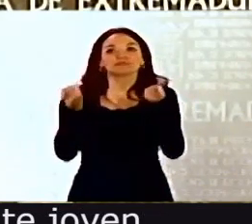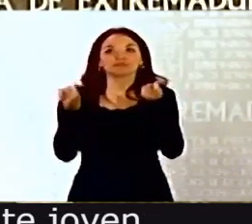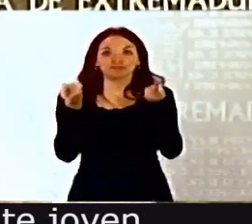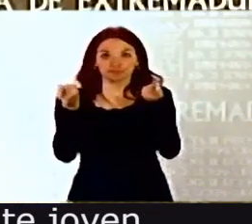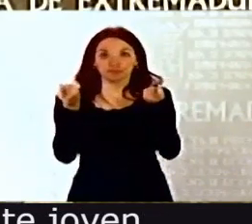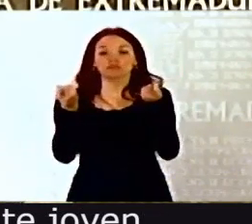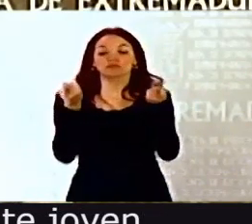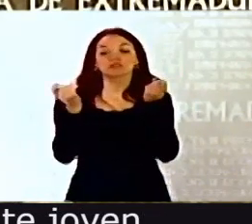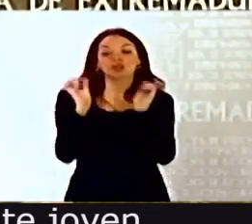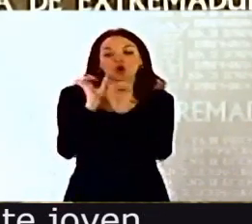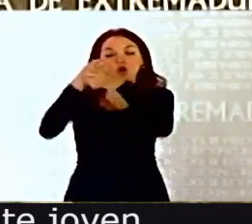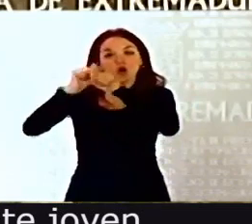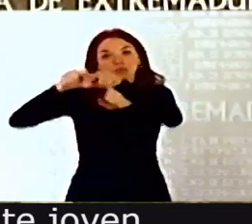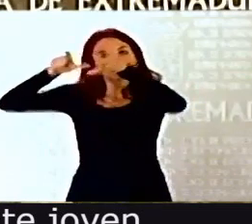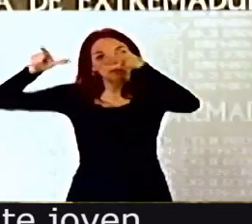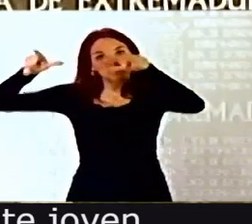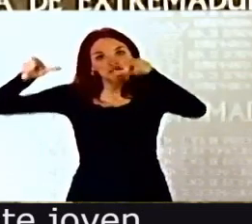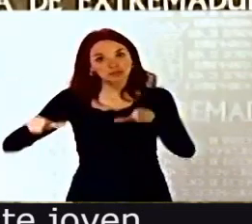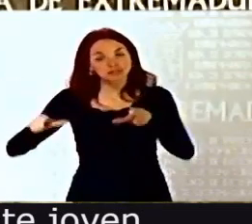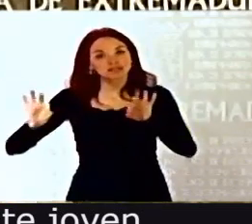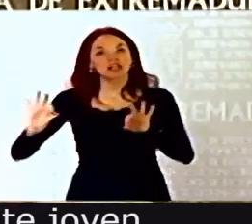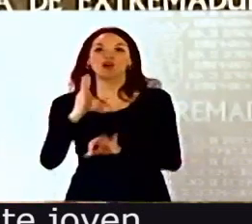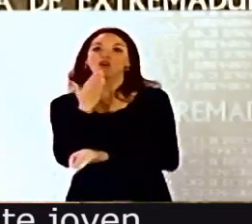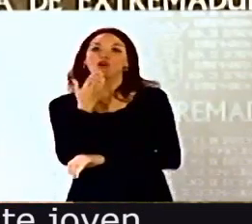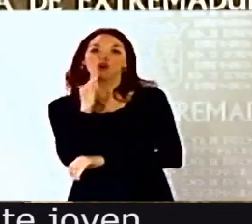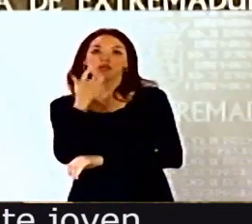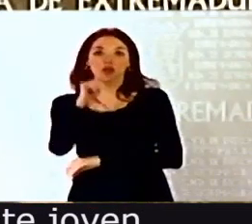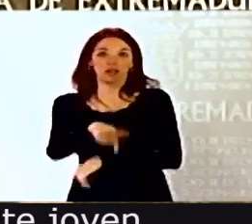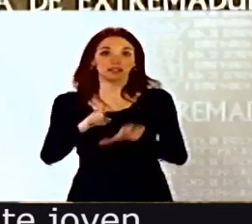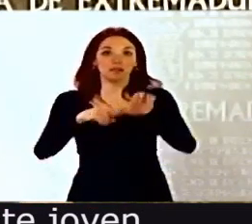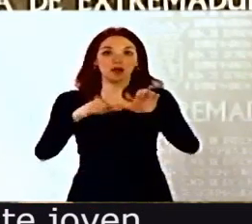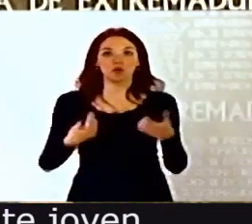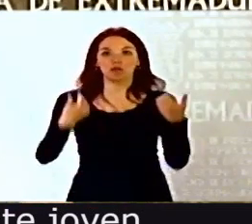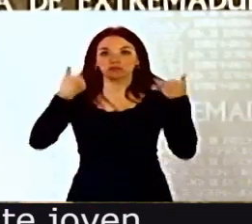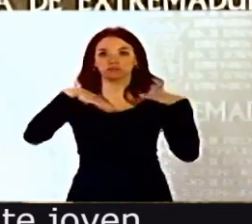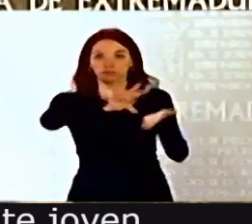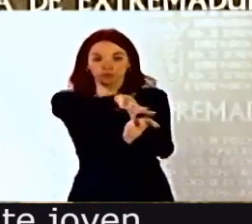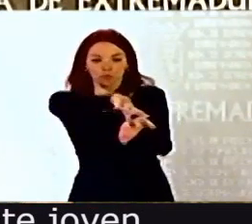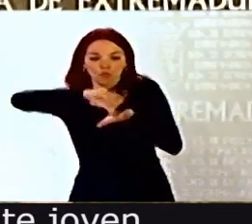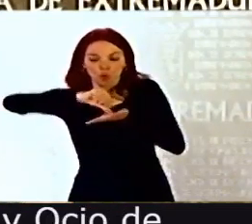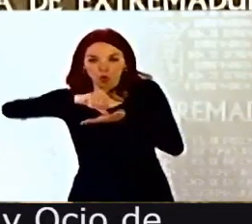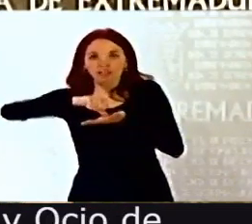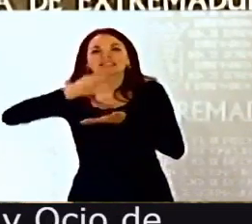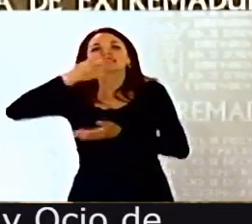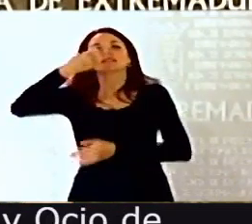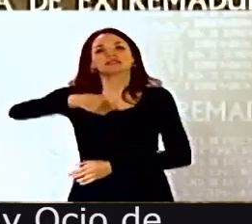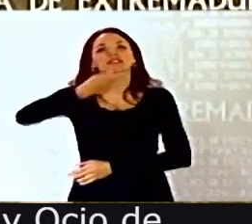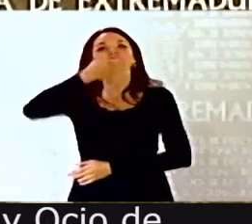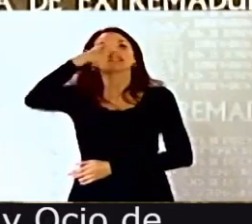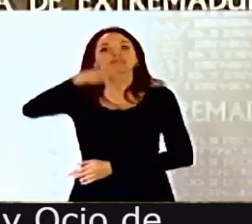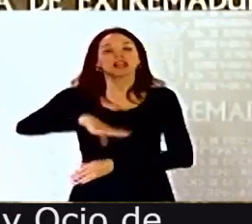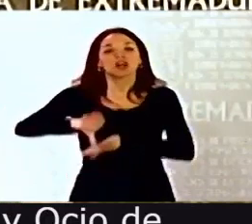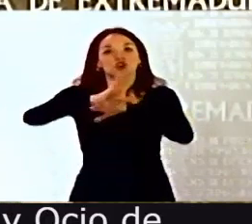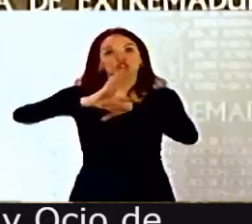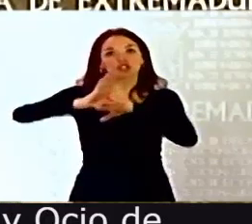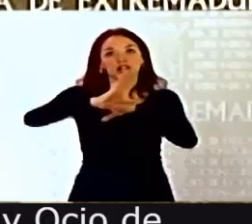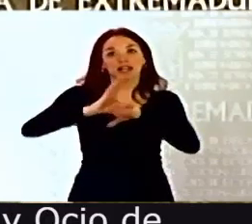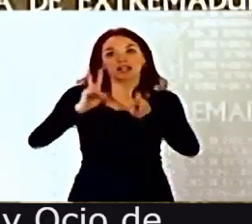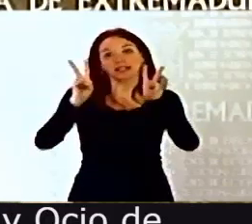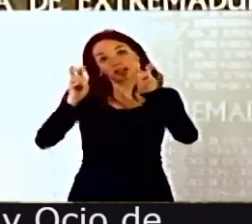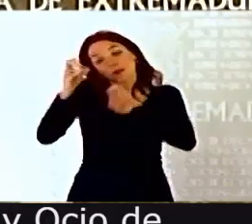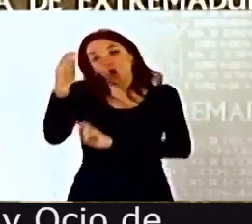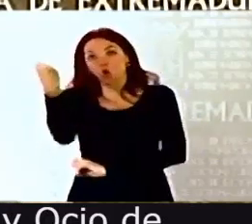el Observatorio de Convivencia y Ocio, el Consejo de Convivencia y Ocio de Extremadura, estará presidido por la Consejería titular en materia de juventud, en este caso